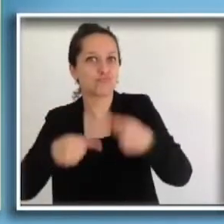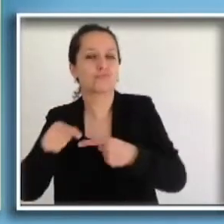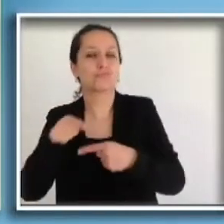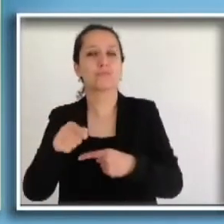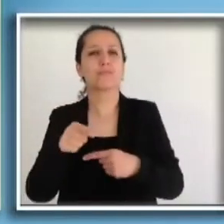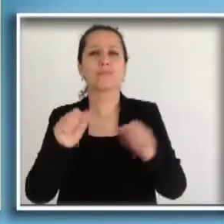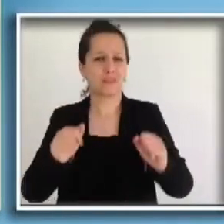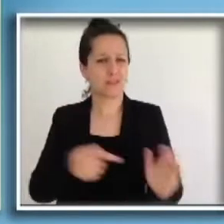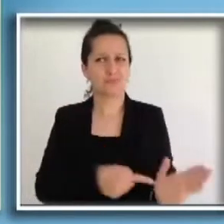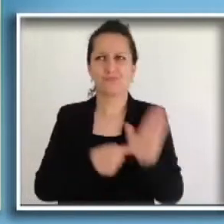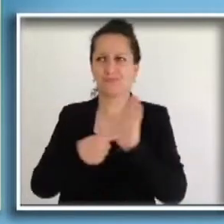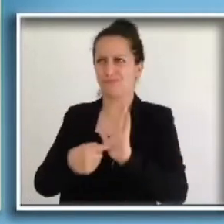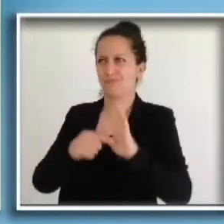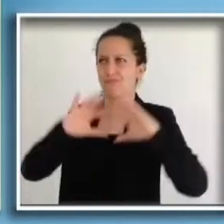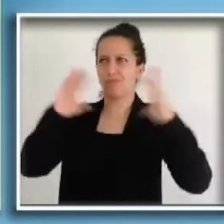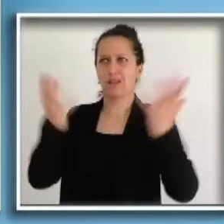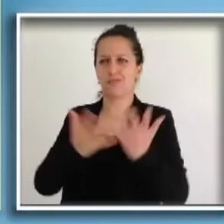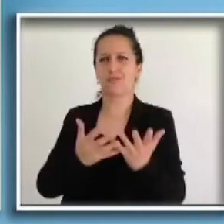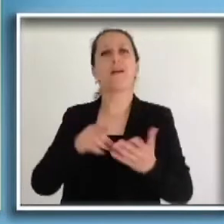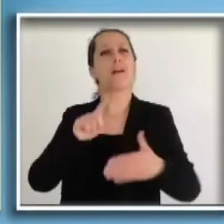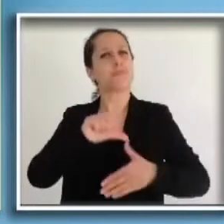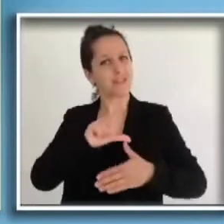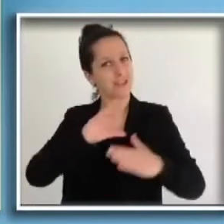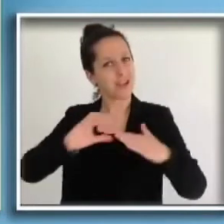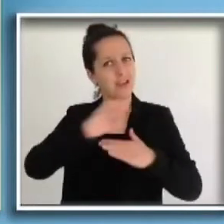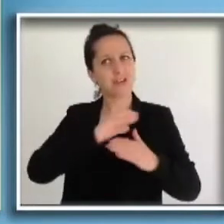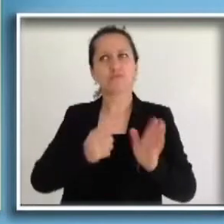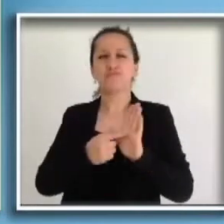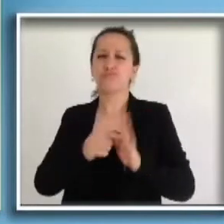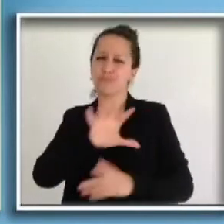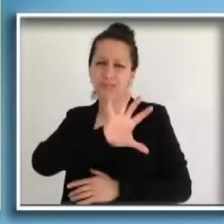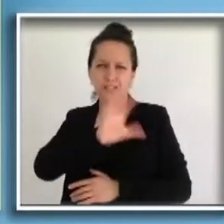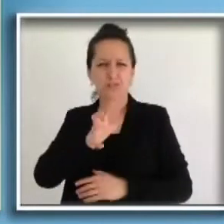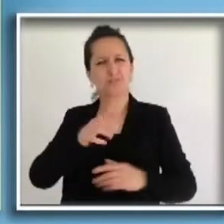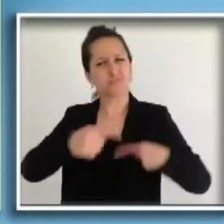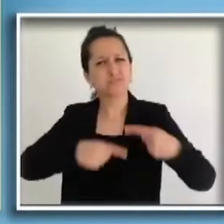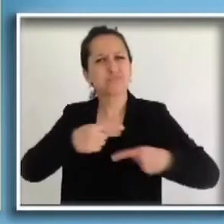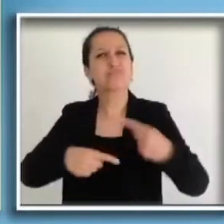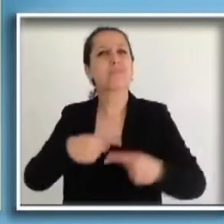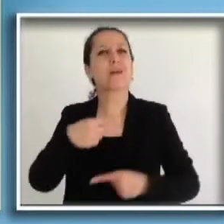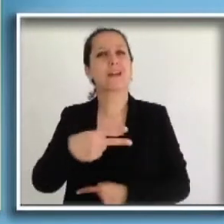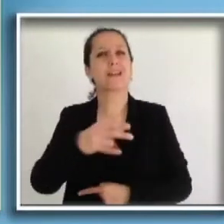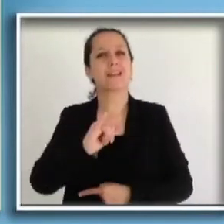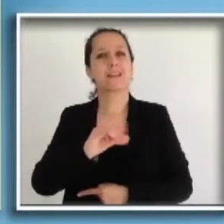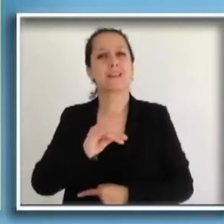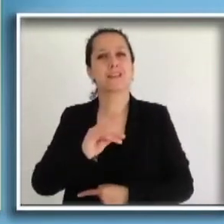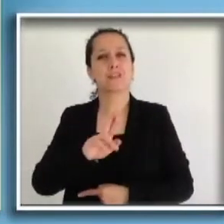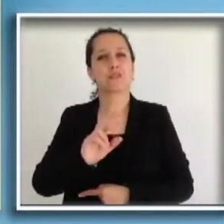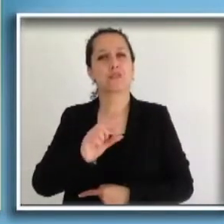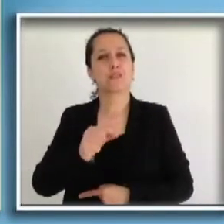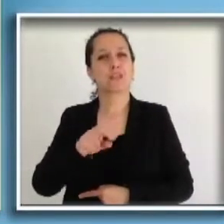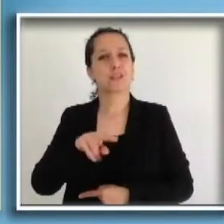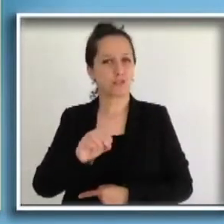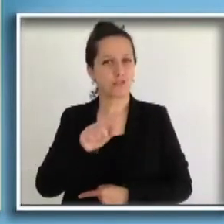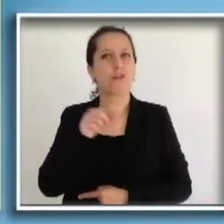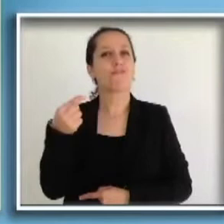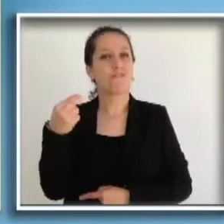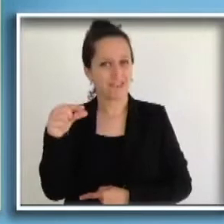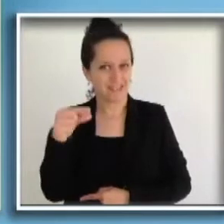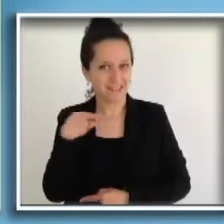América Latina y el Caribe como una gran región de producción de hidrógeno verde mediante la instalación de infraestructura